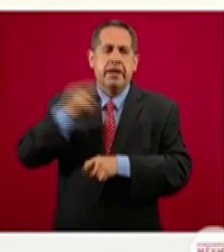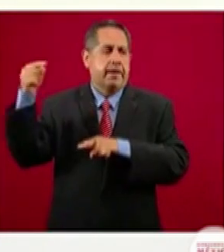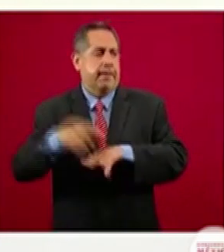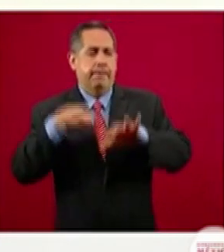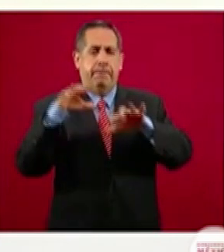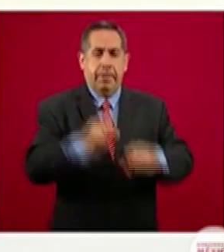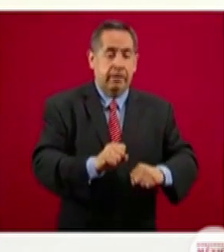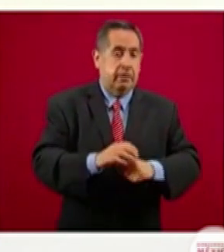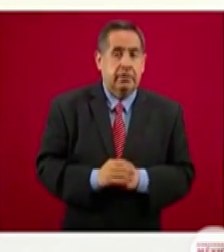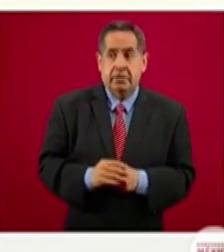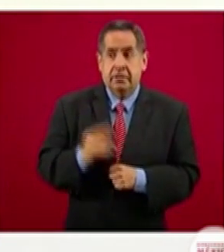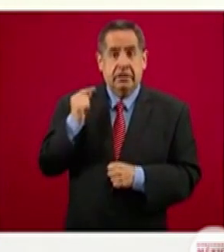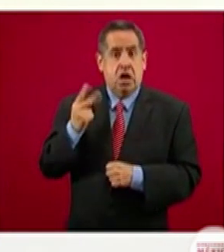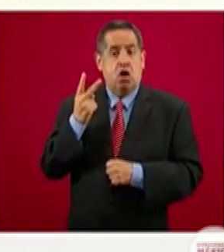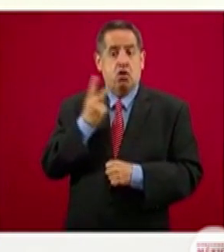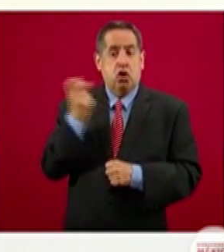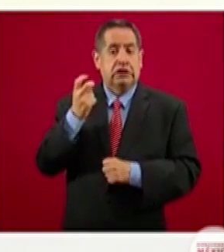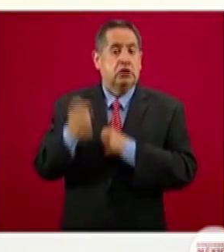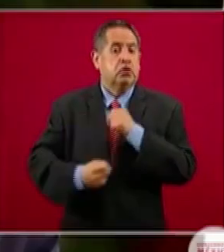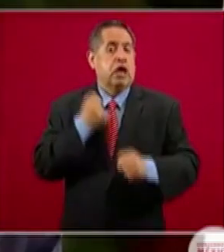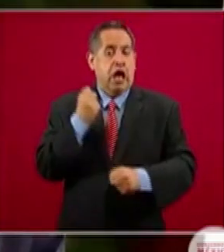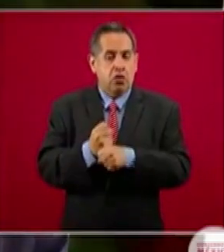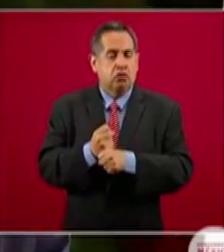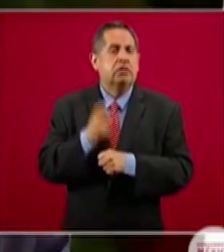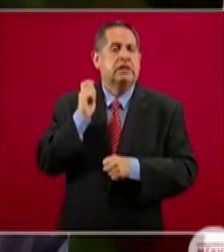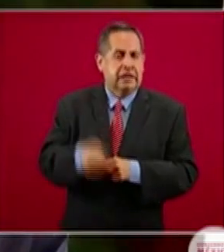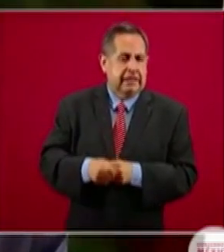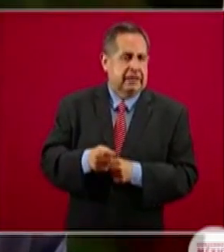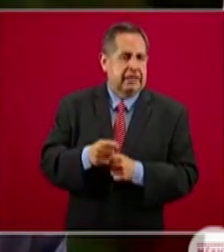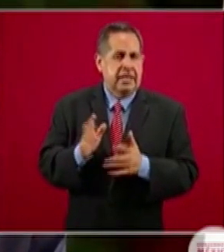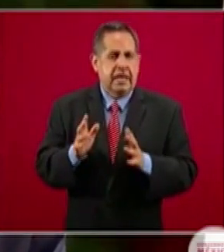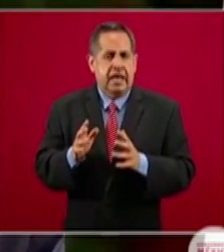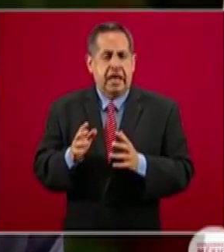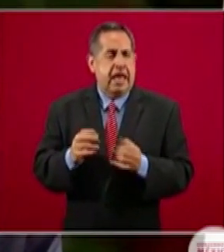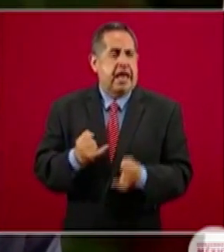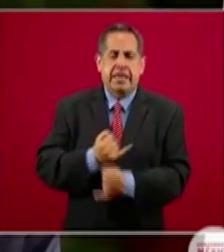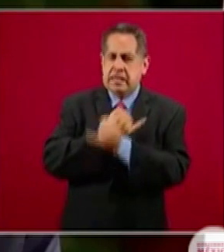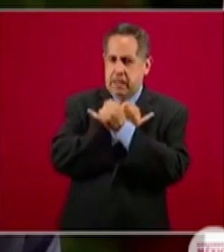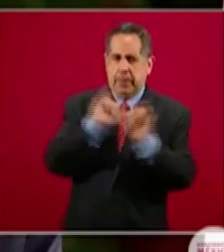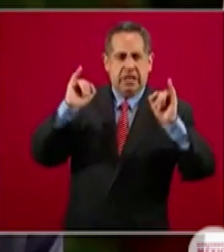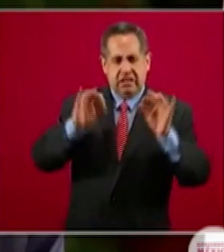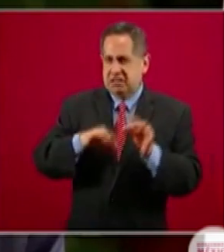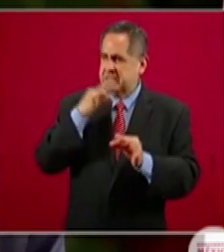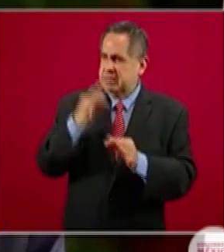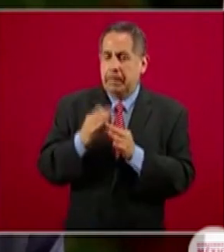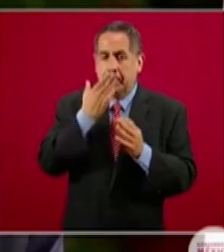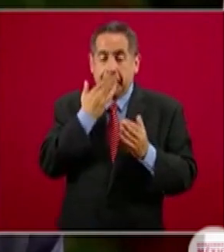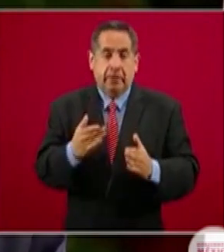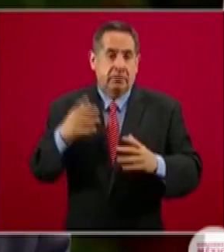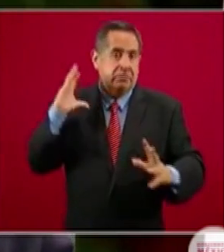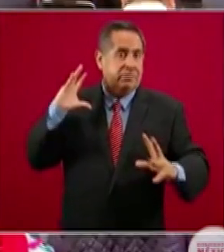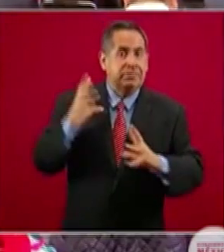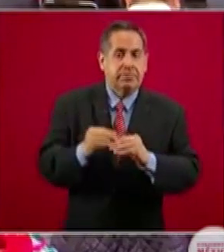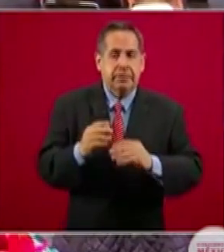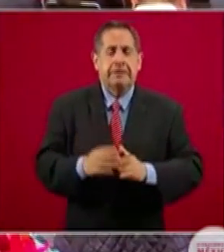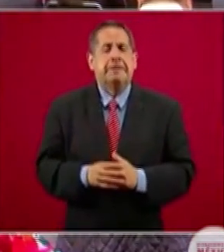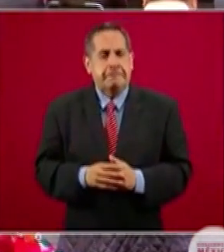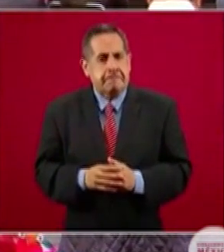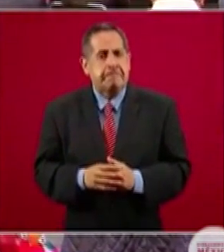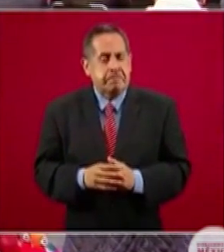y de los 200 años de la consumación de nuestra independencia, han